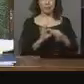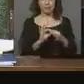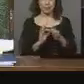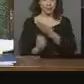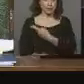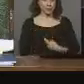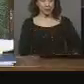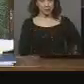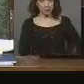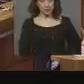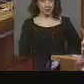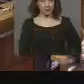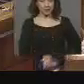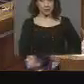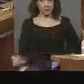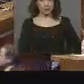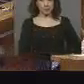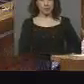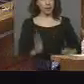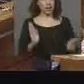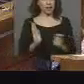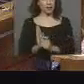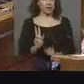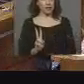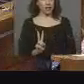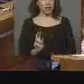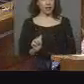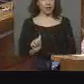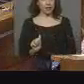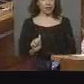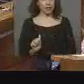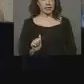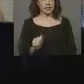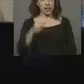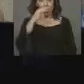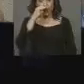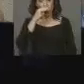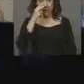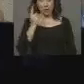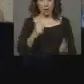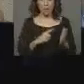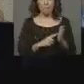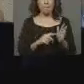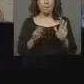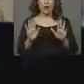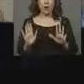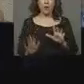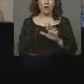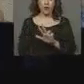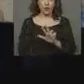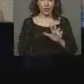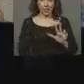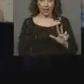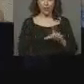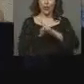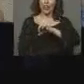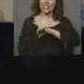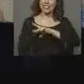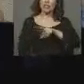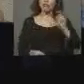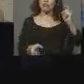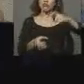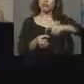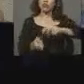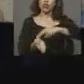presidente. Con fecha 26 de noviembre de 1988, Chile adhirió a